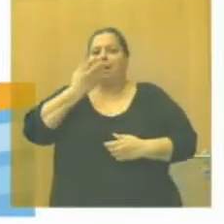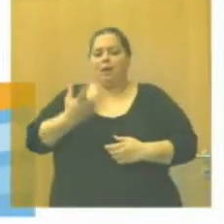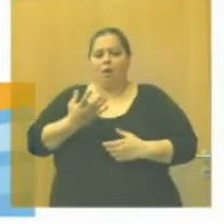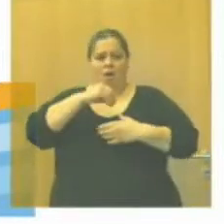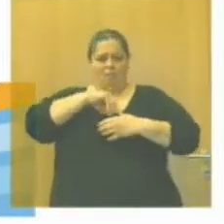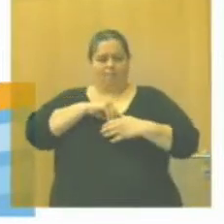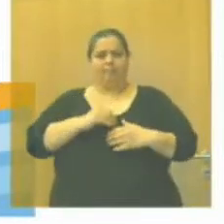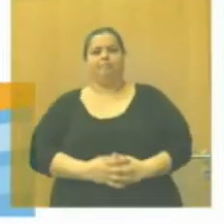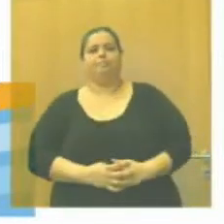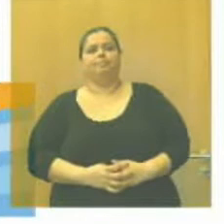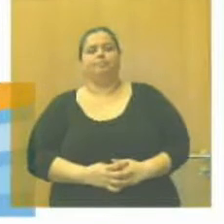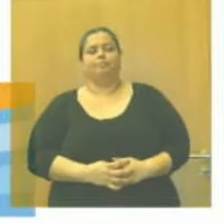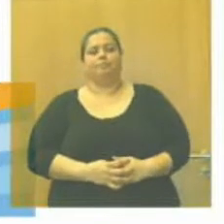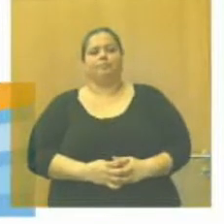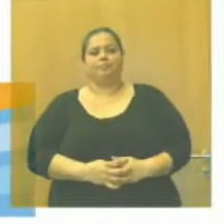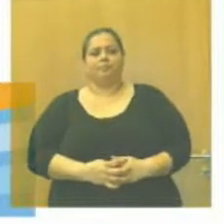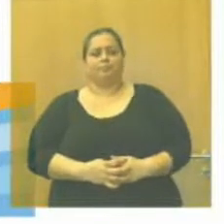de reacciones.